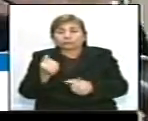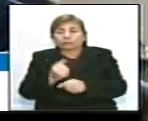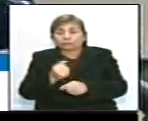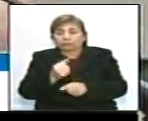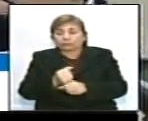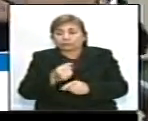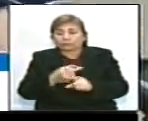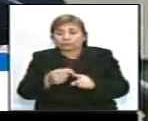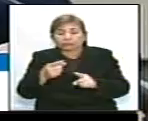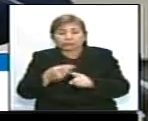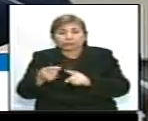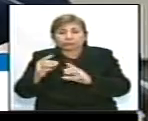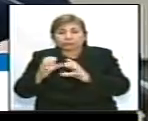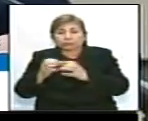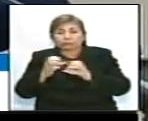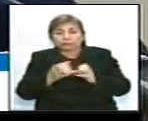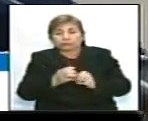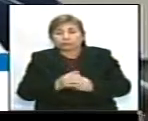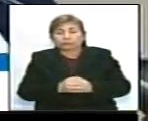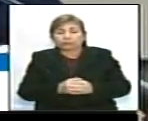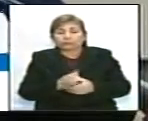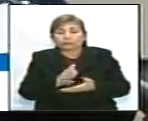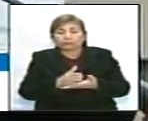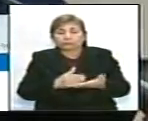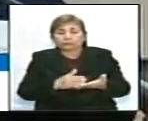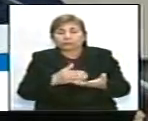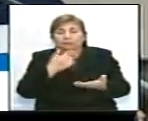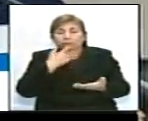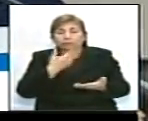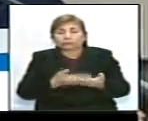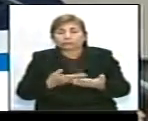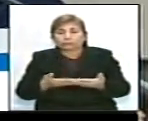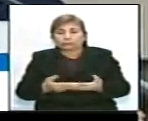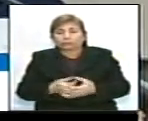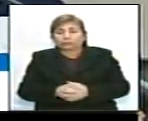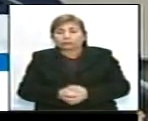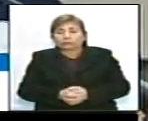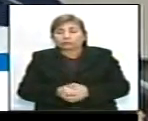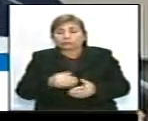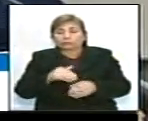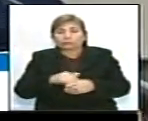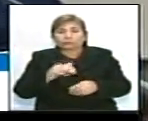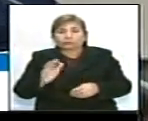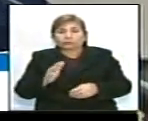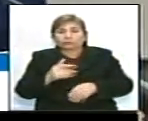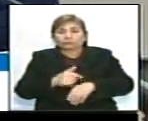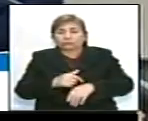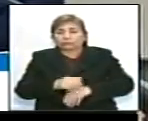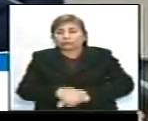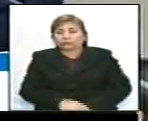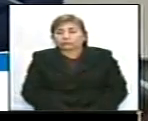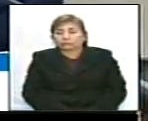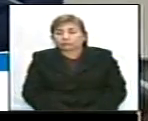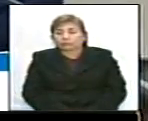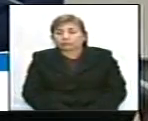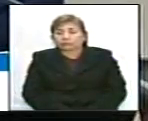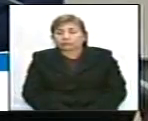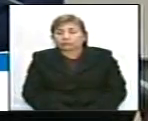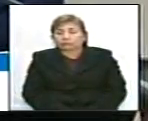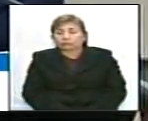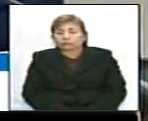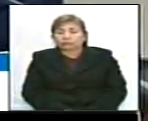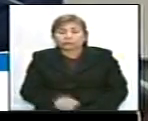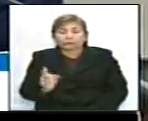serie de etapas, y parte de ese proceso ha sido generar los instrumentos, ¿no? Siguiente. Y no